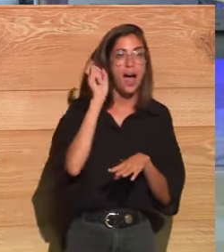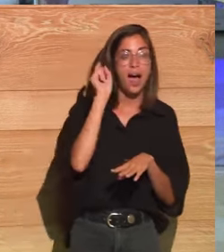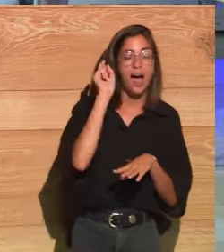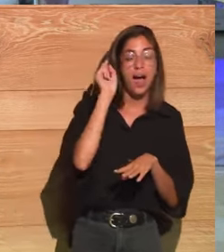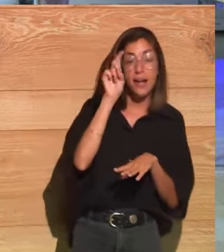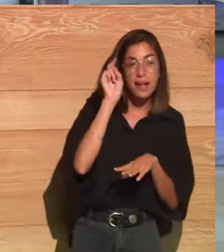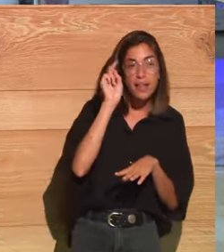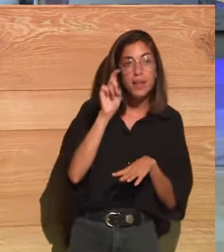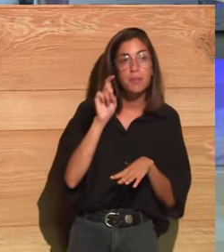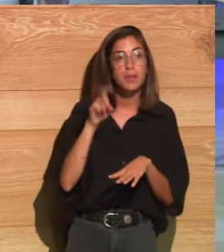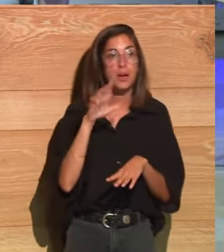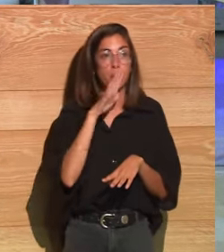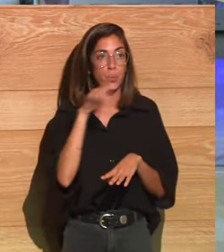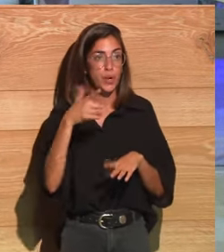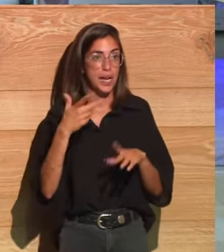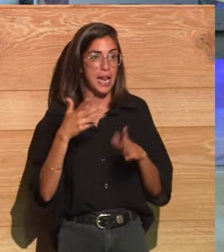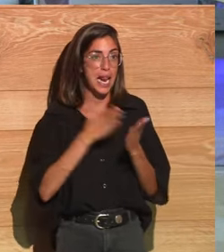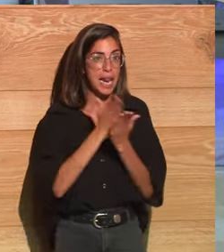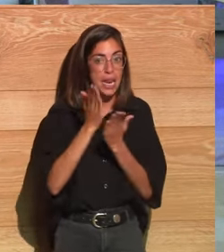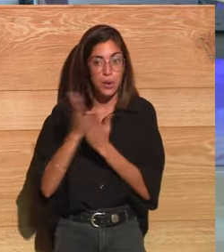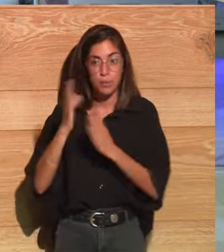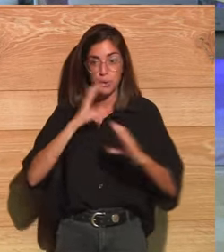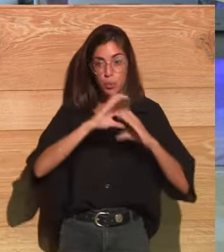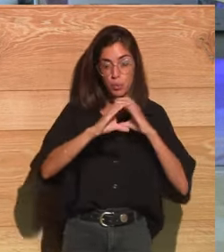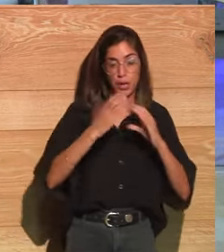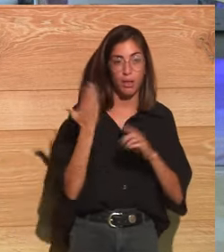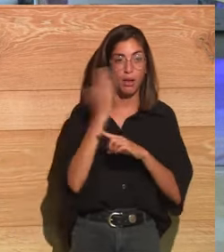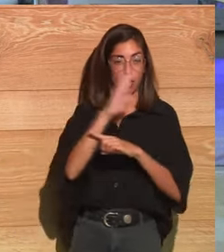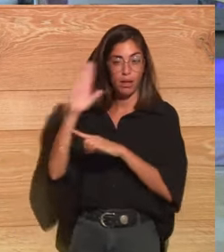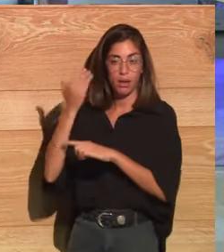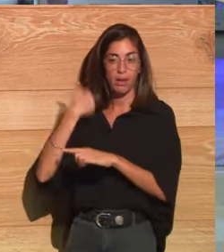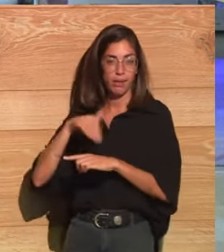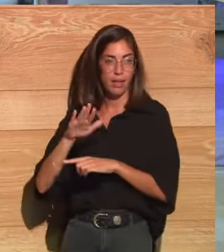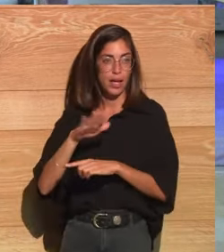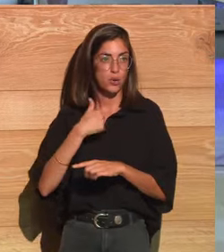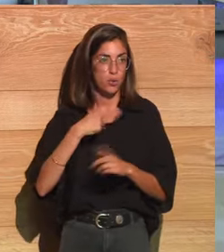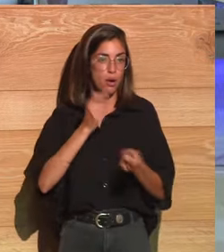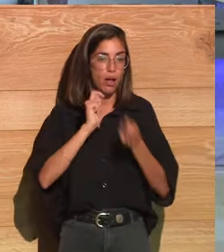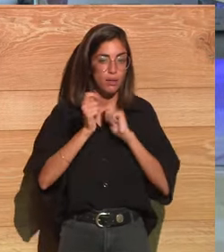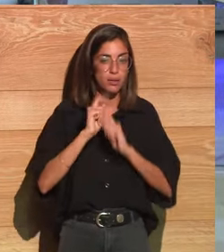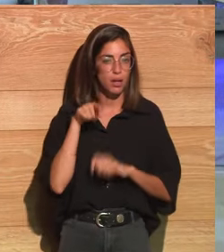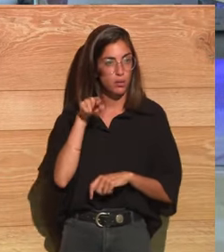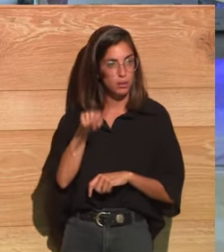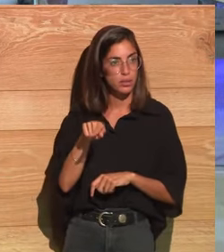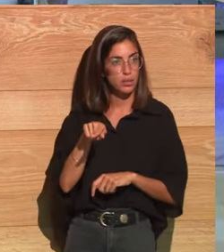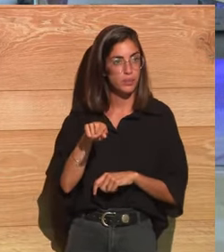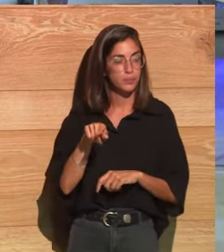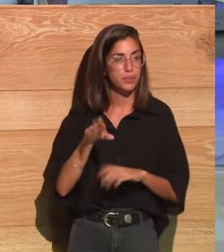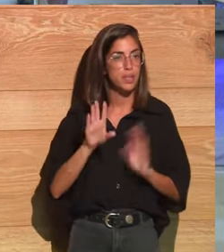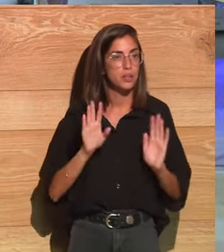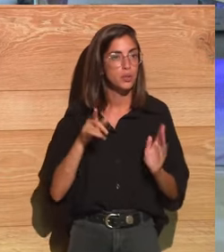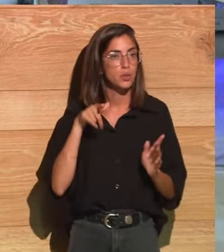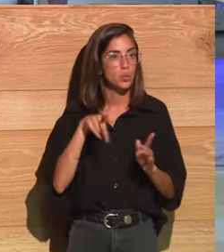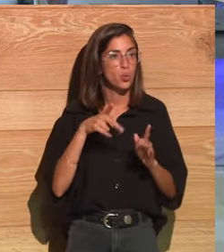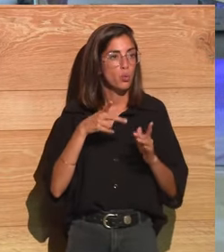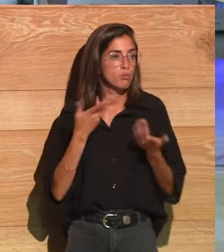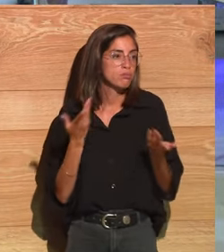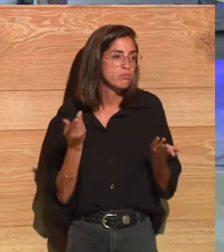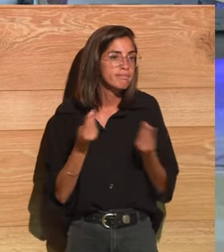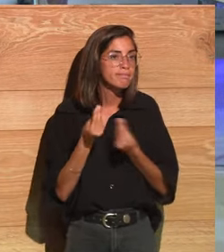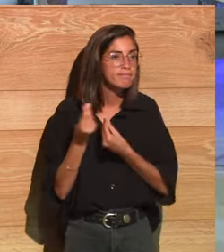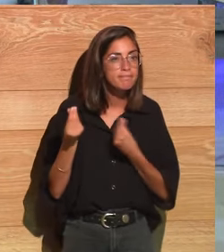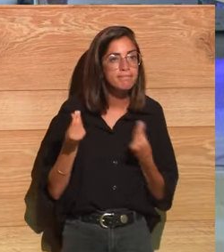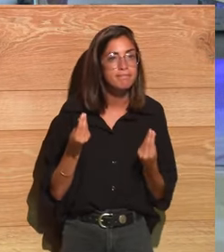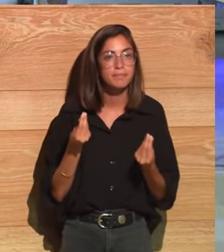además que ha aparecido en los medios muchas veces y yo te he entrevistado no sé cuántas veces, no las tengo anotadas. Te prodigas.